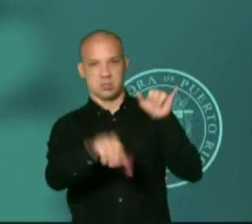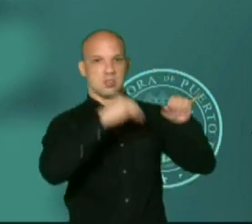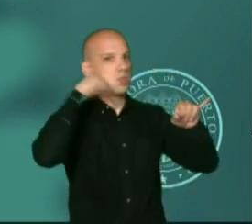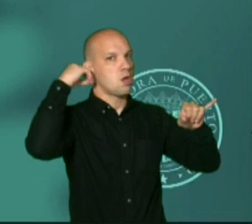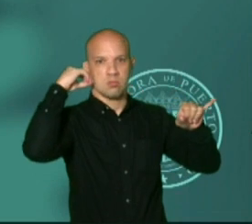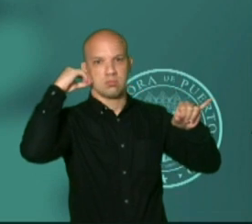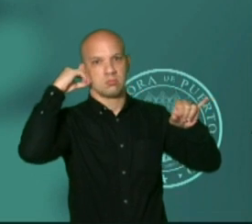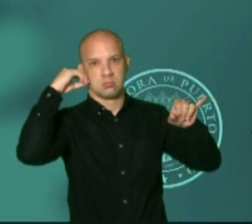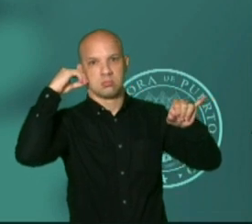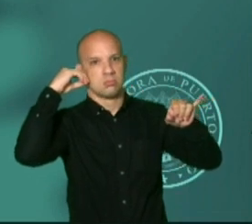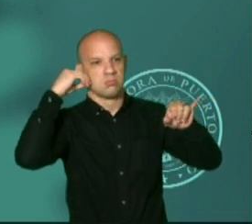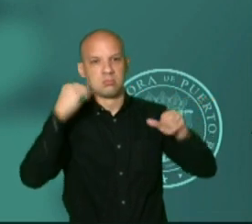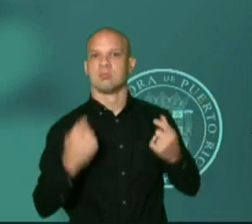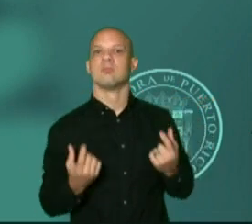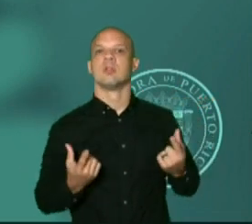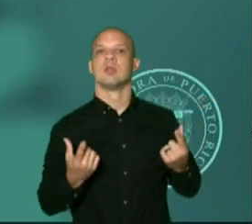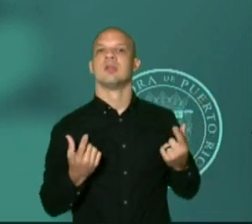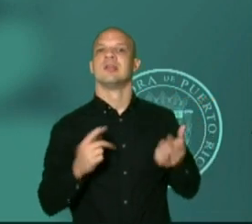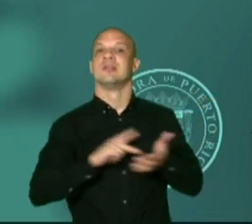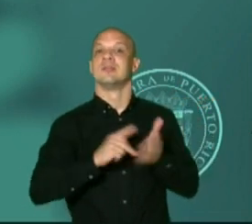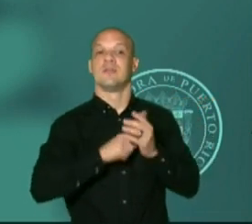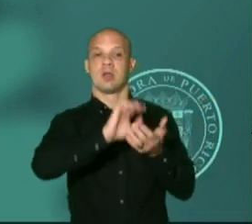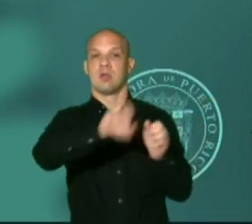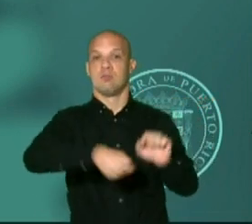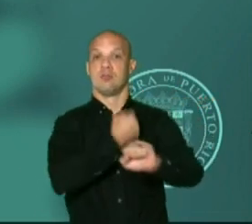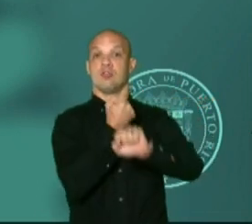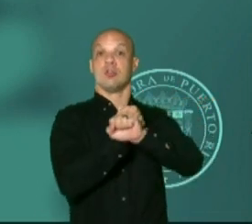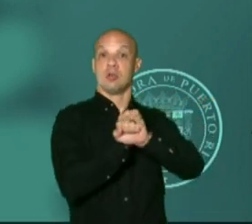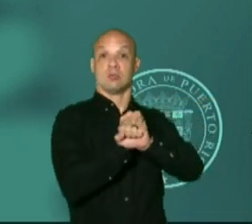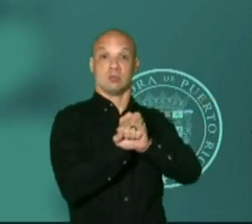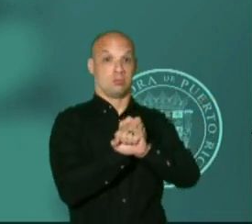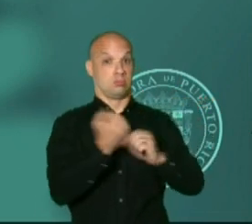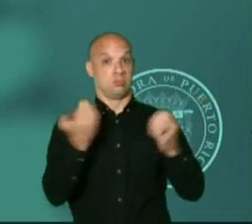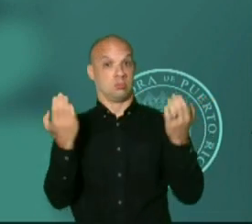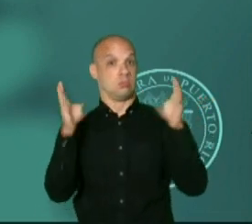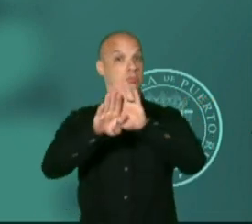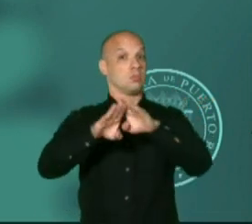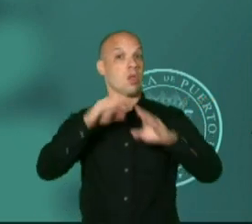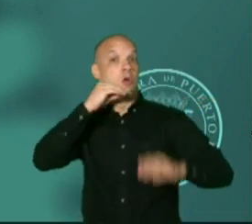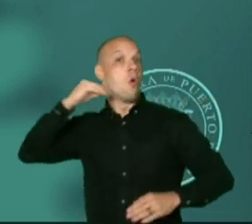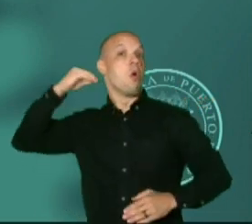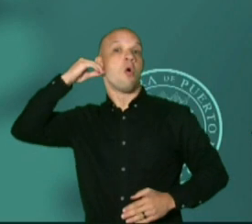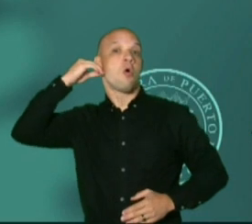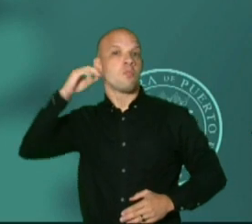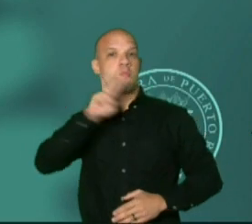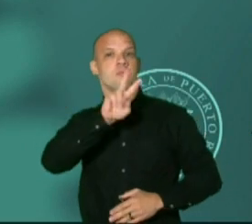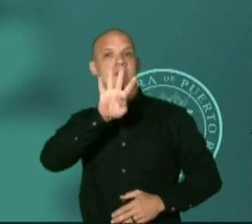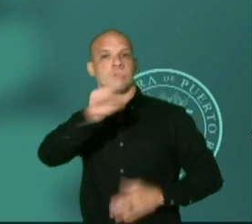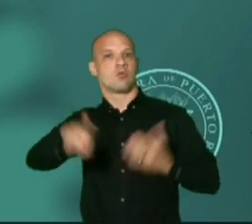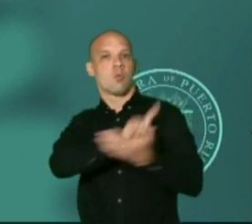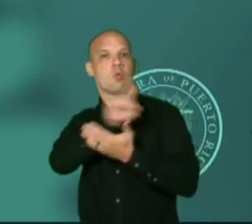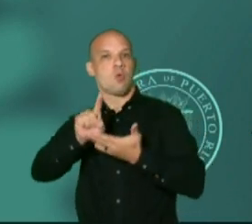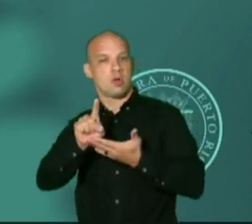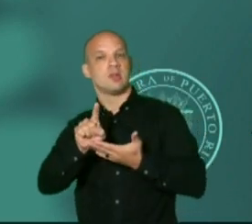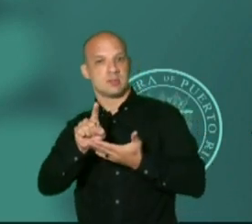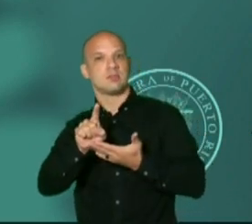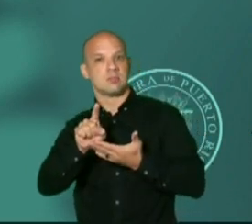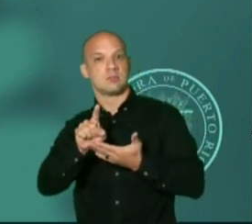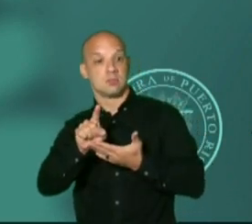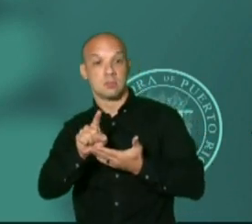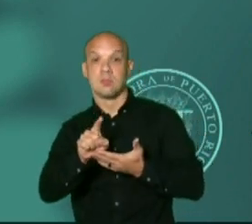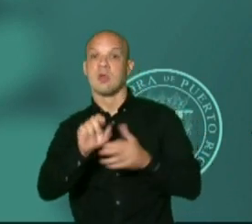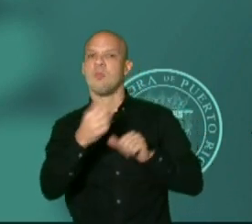o alojamiento, estableciéndose un lockdown de 24 horas. Solo podrá salir en el horario permitido